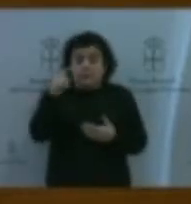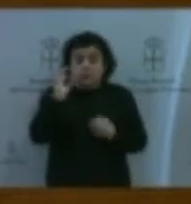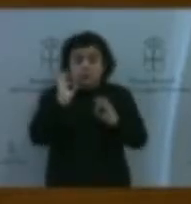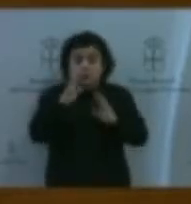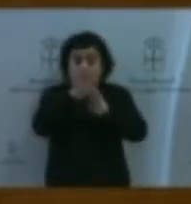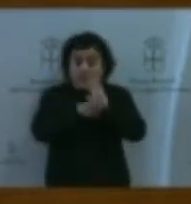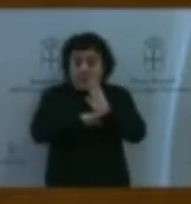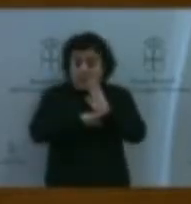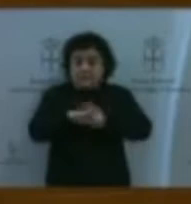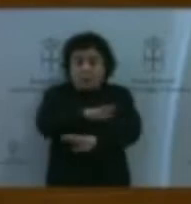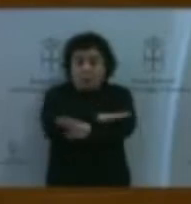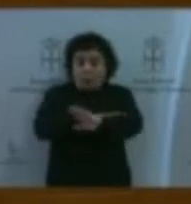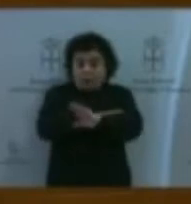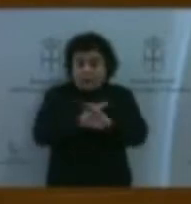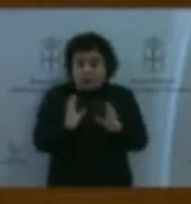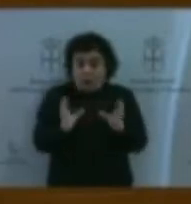Unidas Podemos.